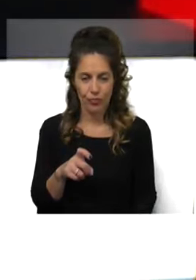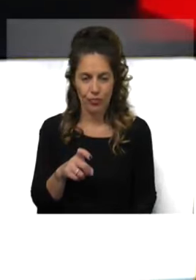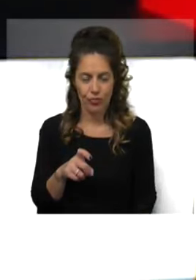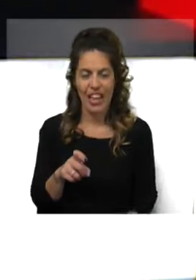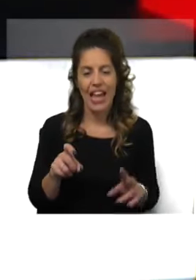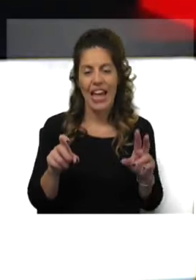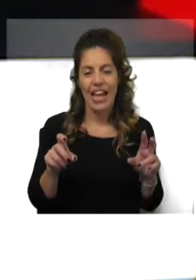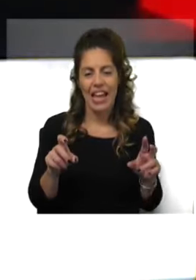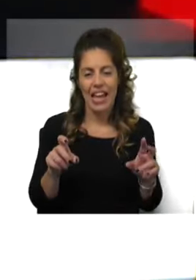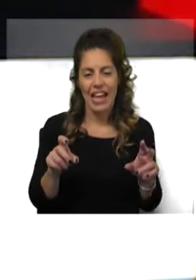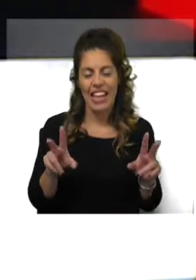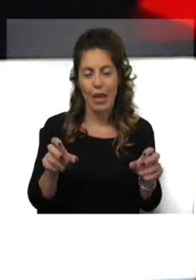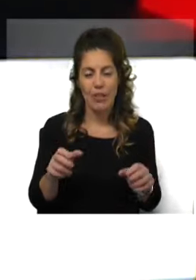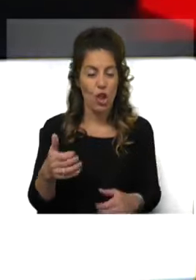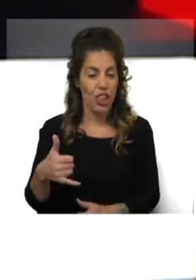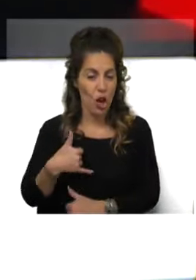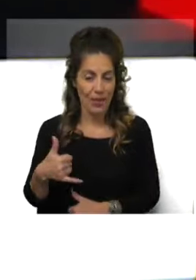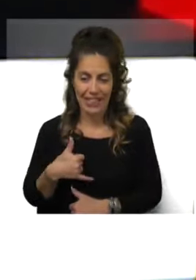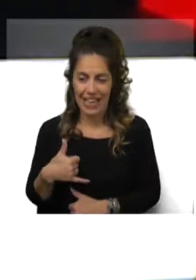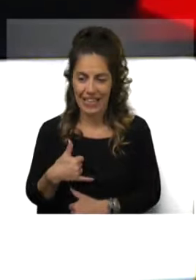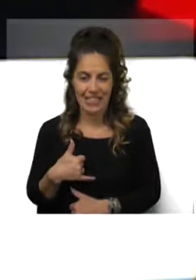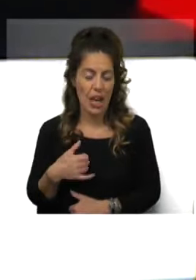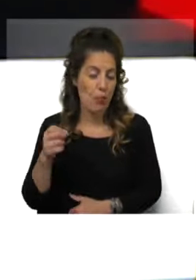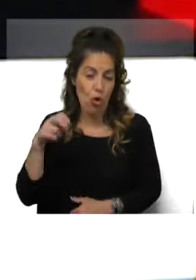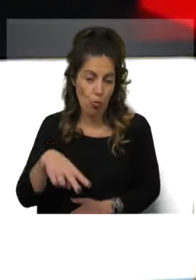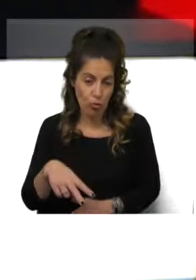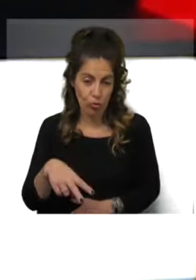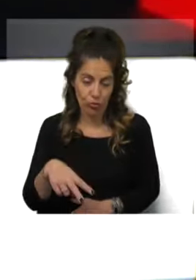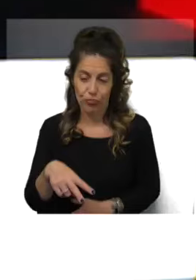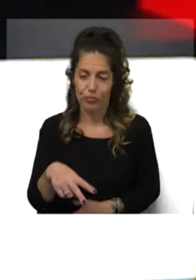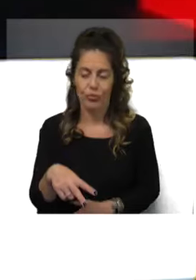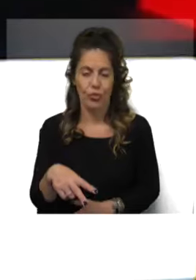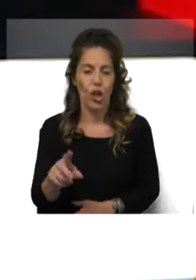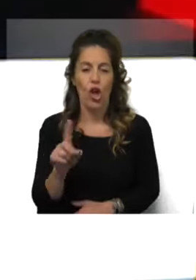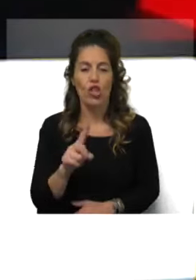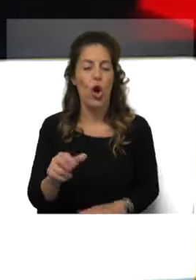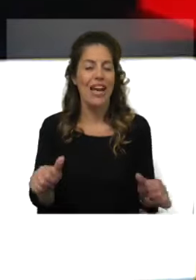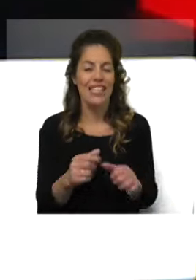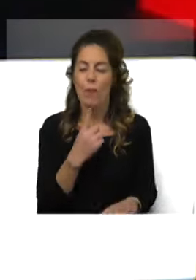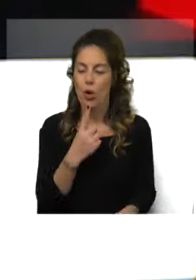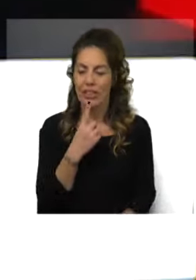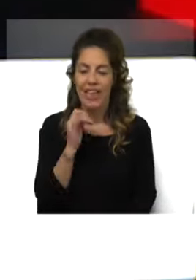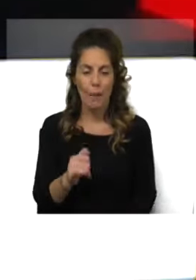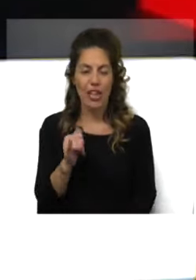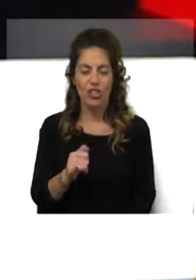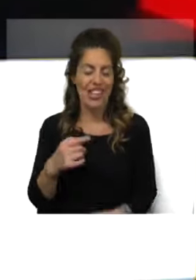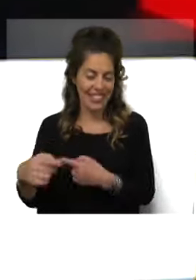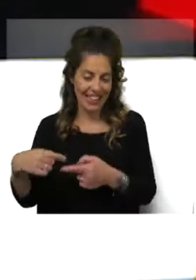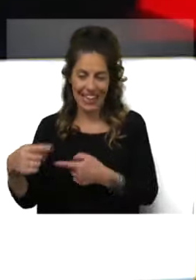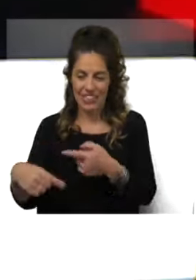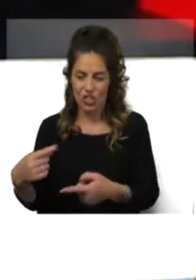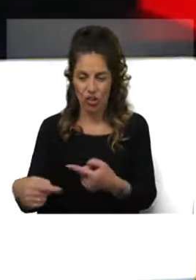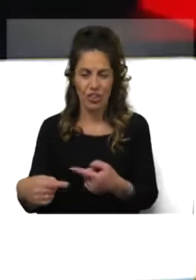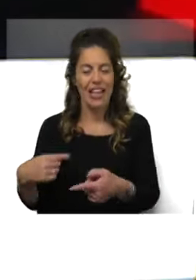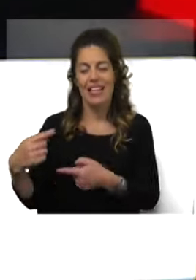términos de los militares era Era muy común es decir no hacer política pero sí esa tradición o sea esa